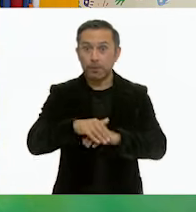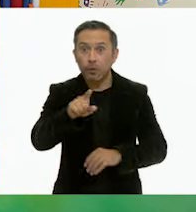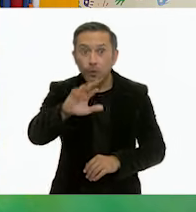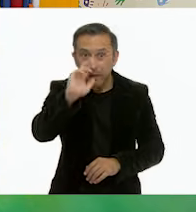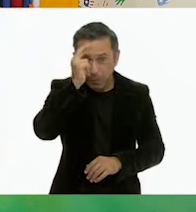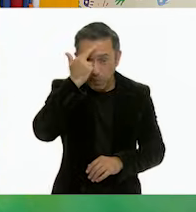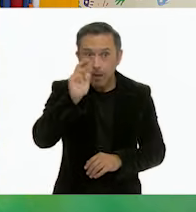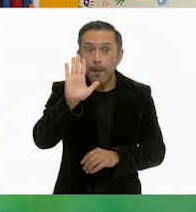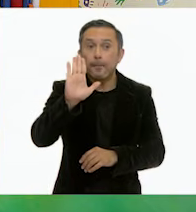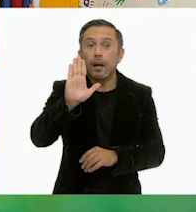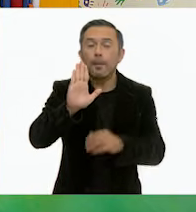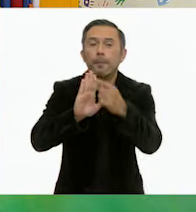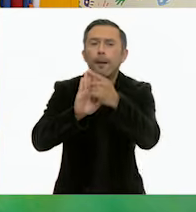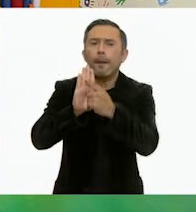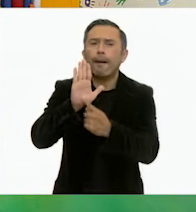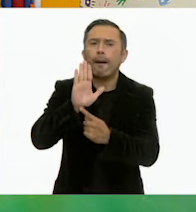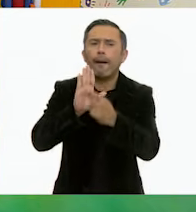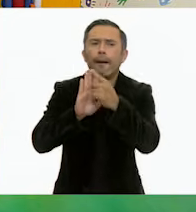una palma?